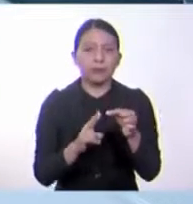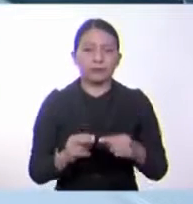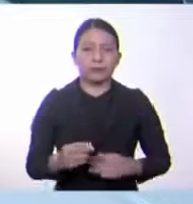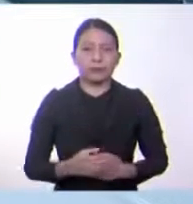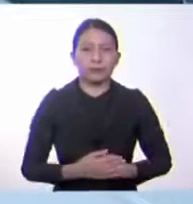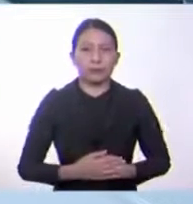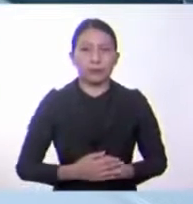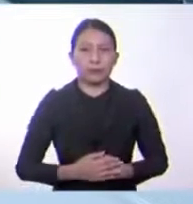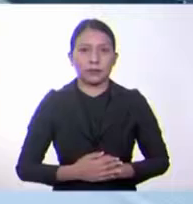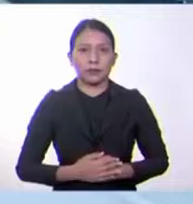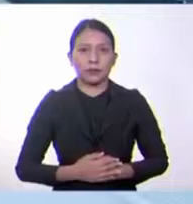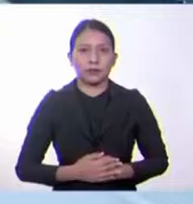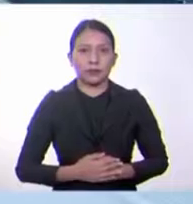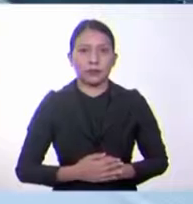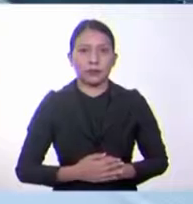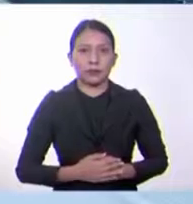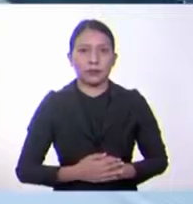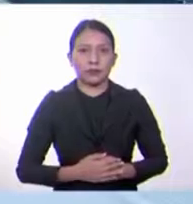cortémoslo.